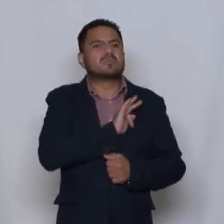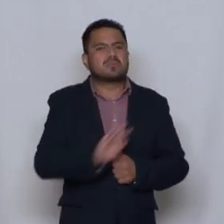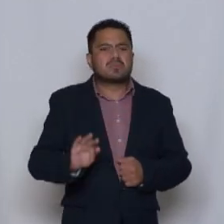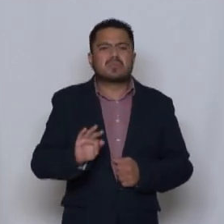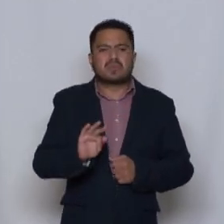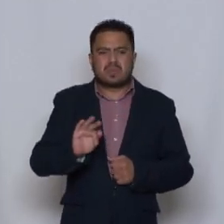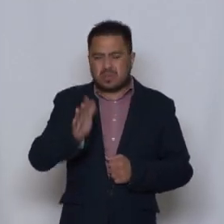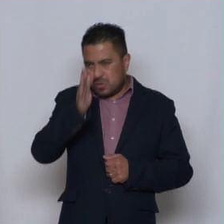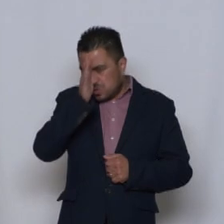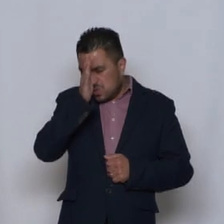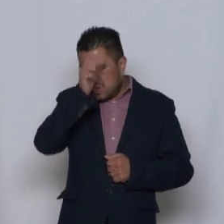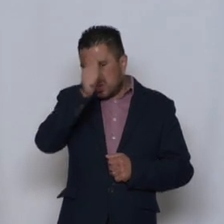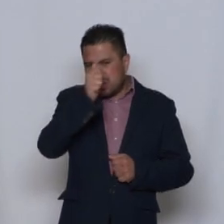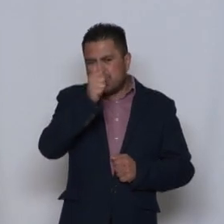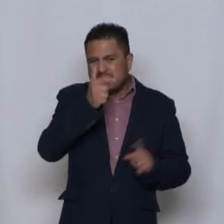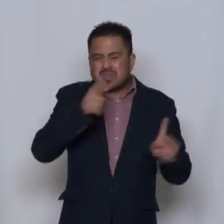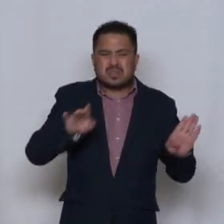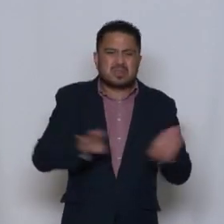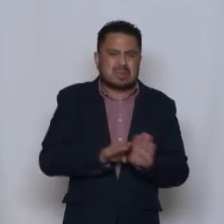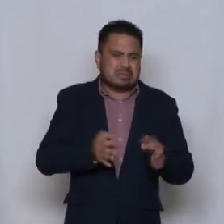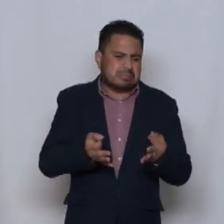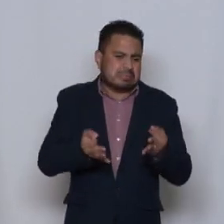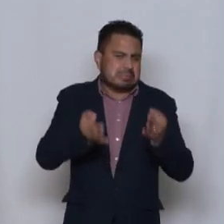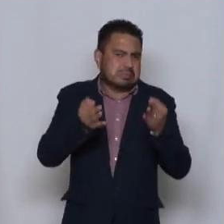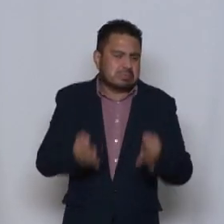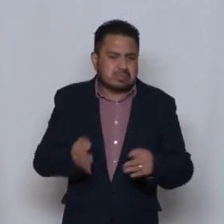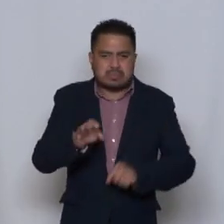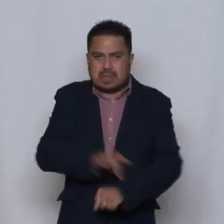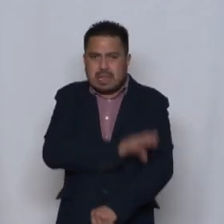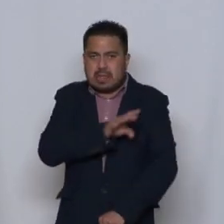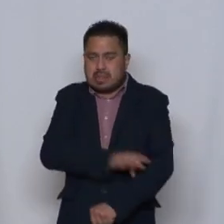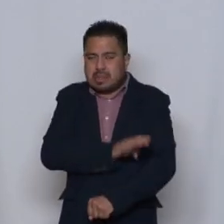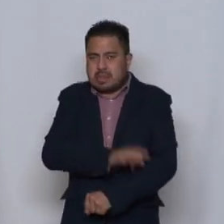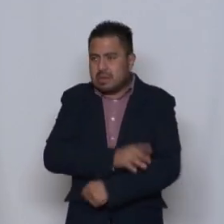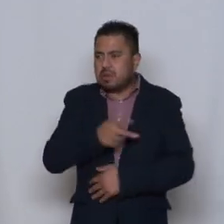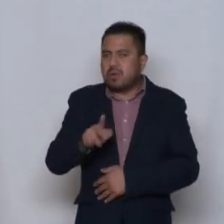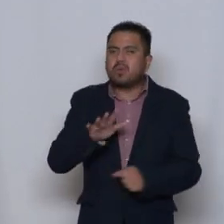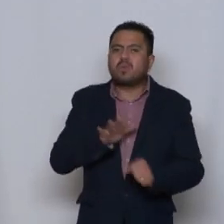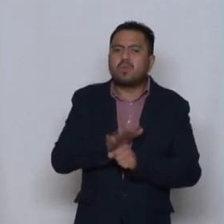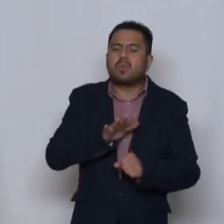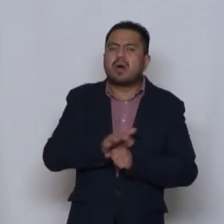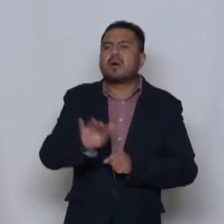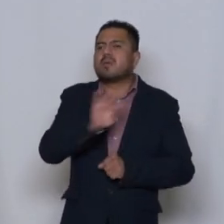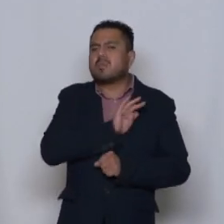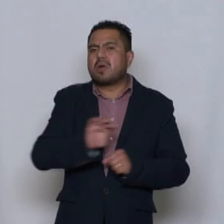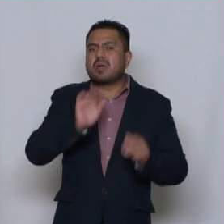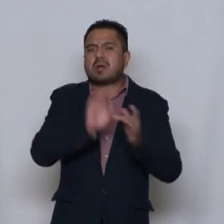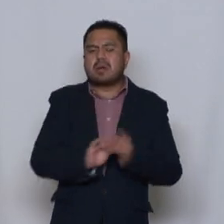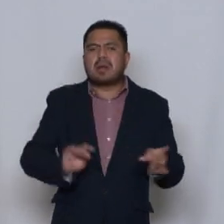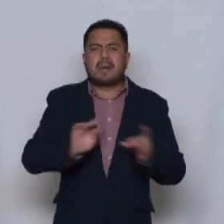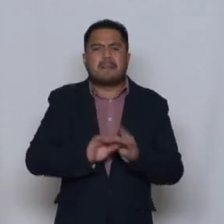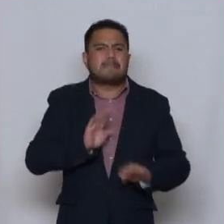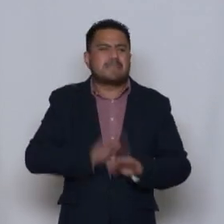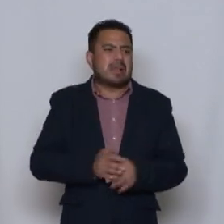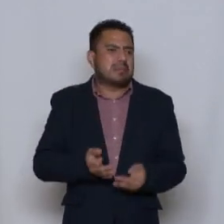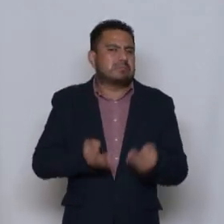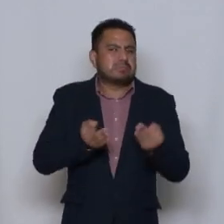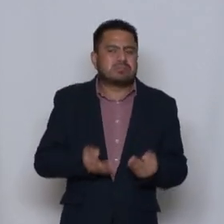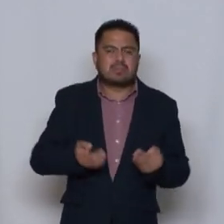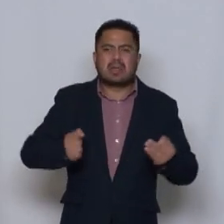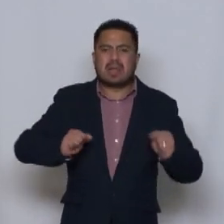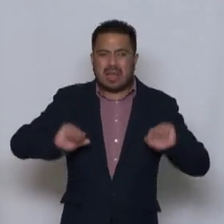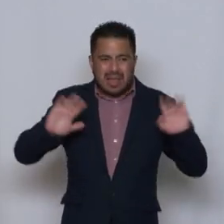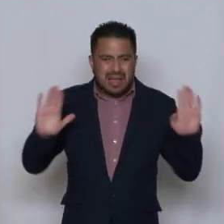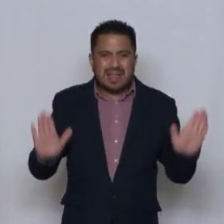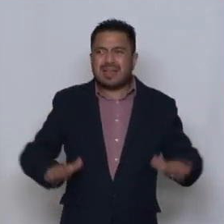en términos de eficiencia energética, cuál podría decir que es más eficiente? ¿Las